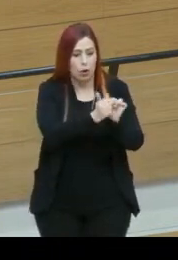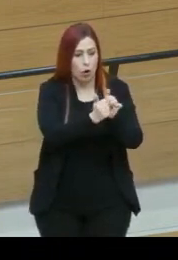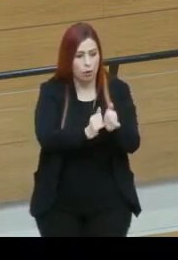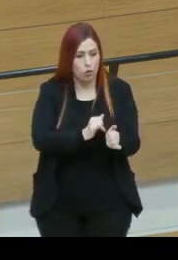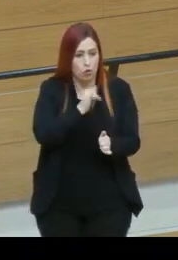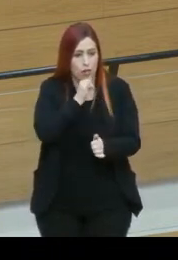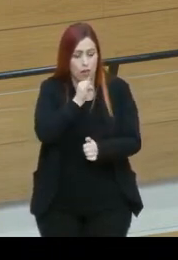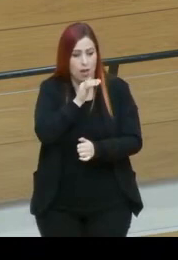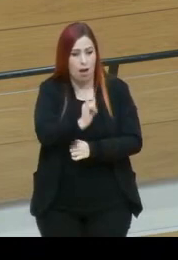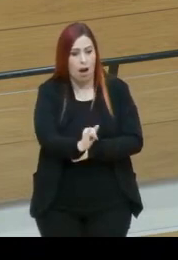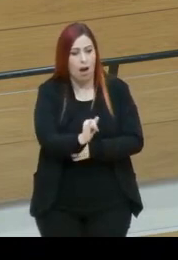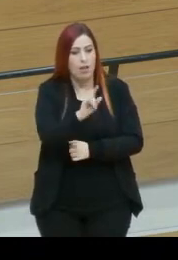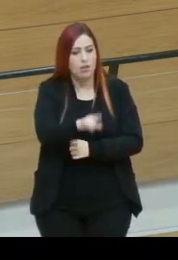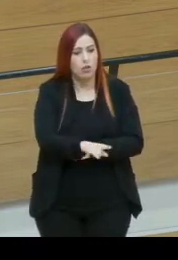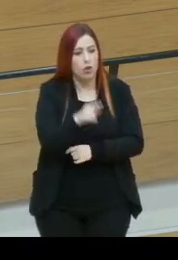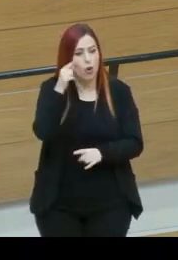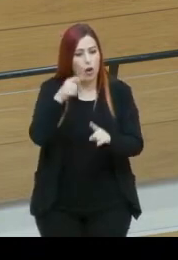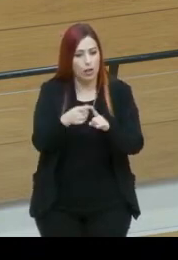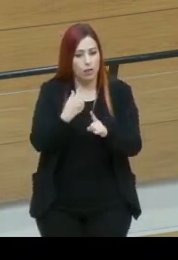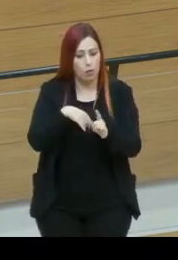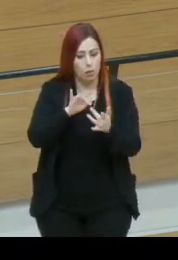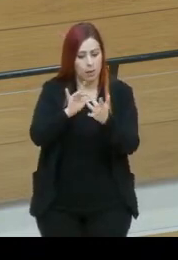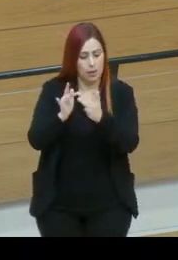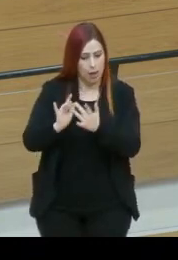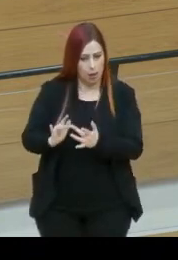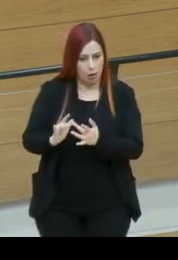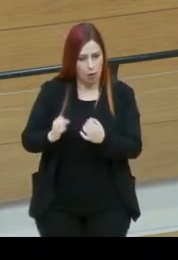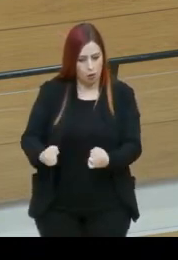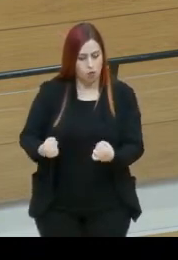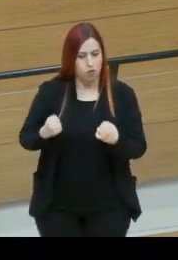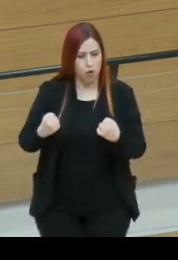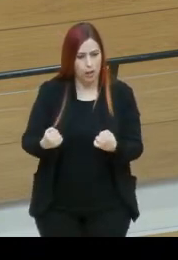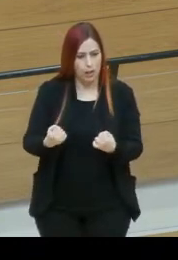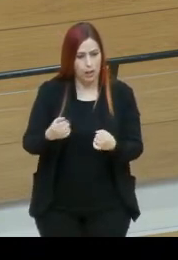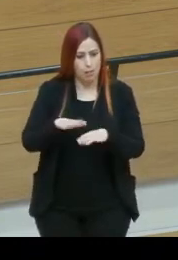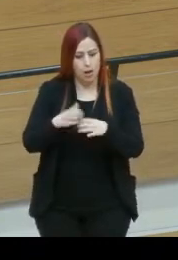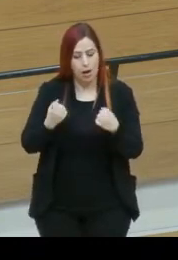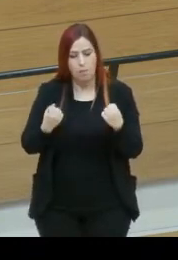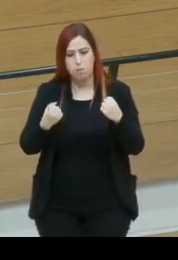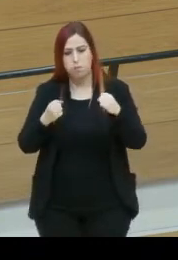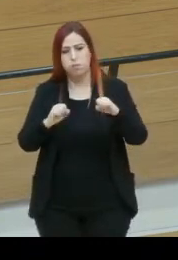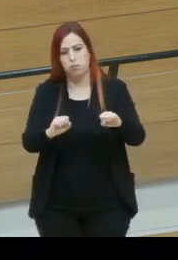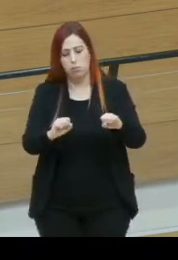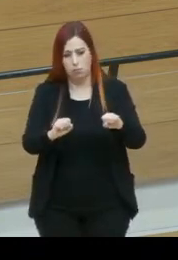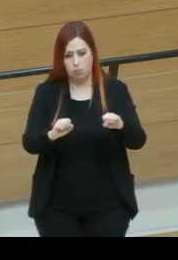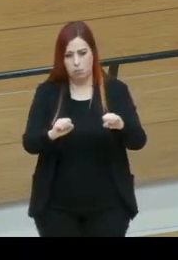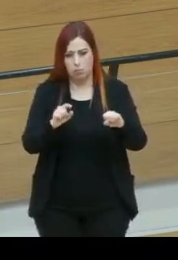suficiente sobre mi superficie para que esta interacción sea fuerte y me bloquee la